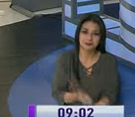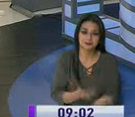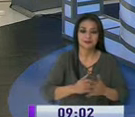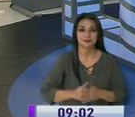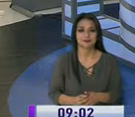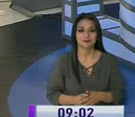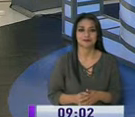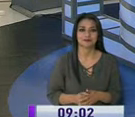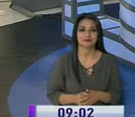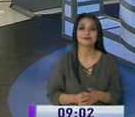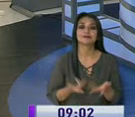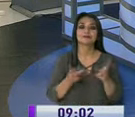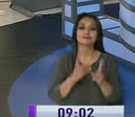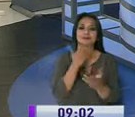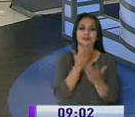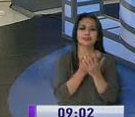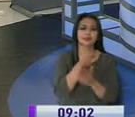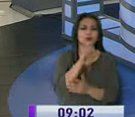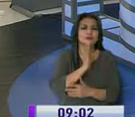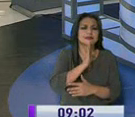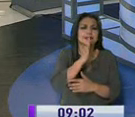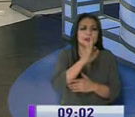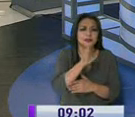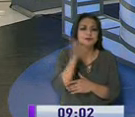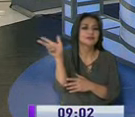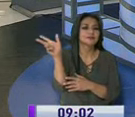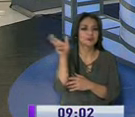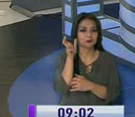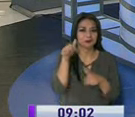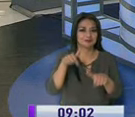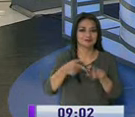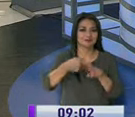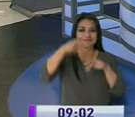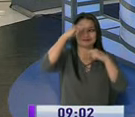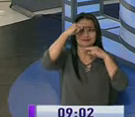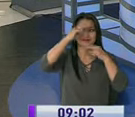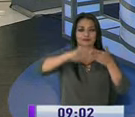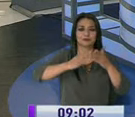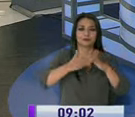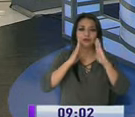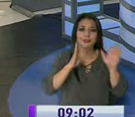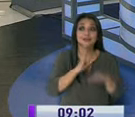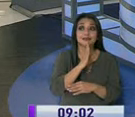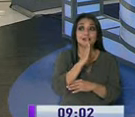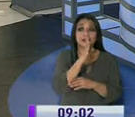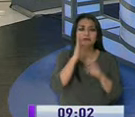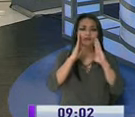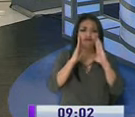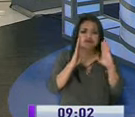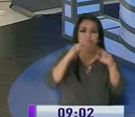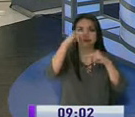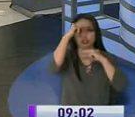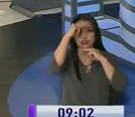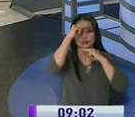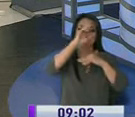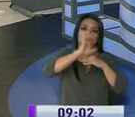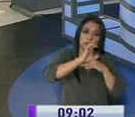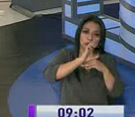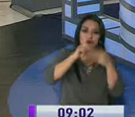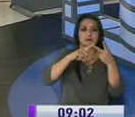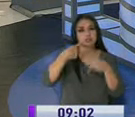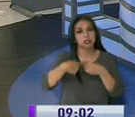como siempre, agradecerles por estar en nuestra sintonía, en esta del primer noticiero de la comunidad. Siempre atentos a todo lo que pasa en el ámbito local.